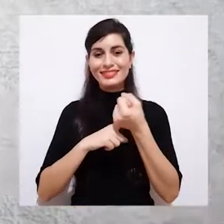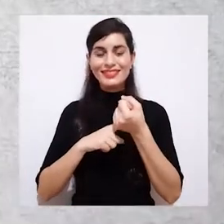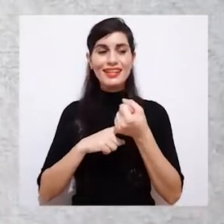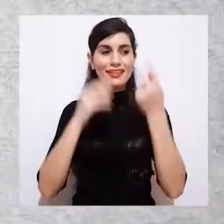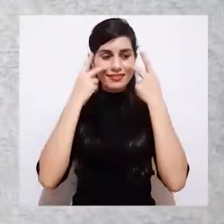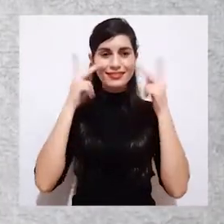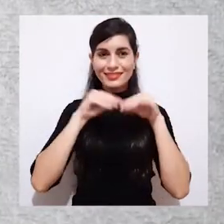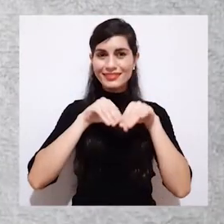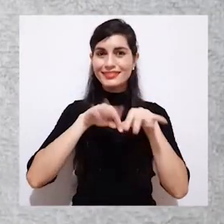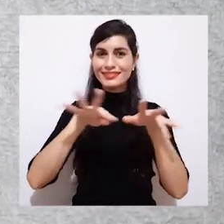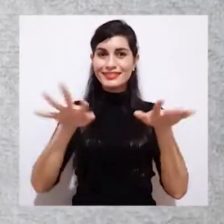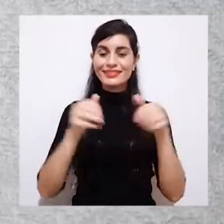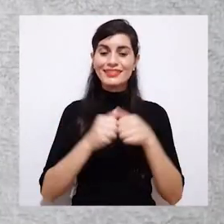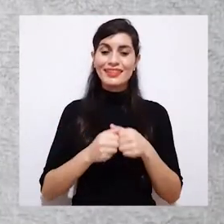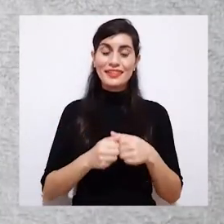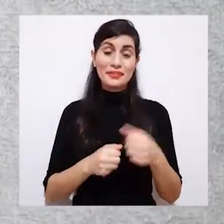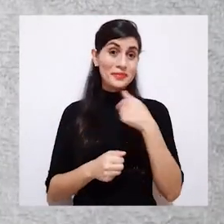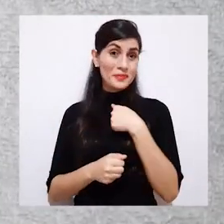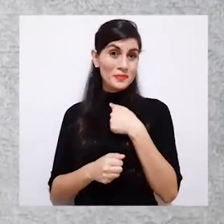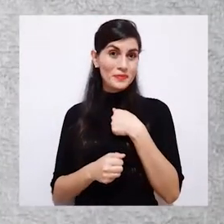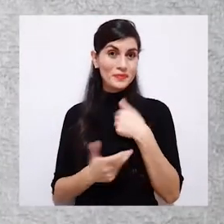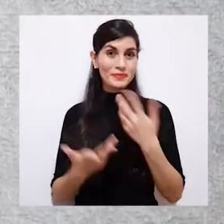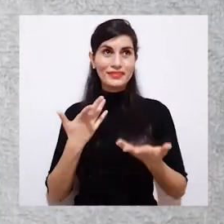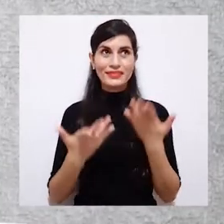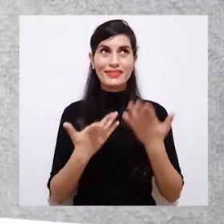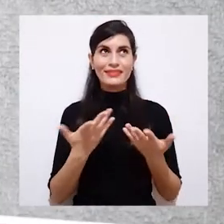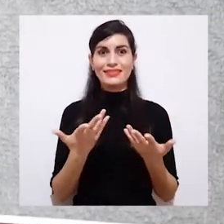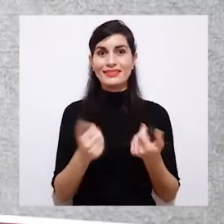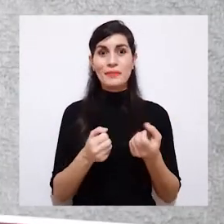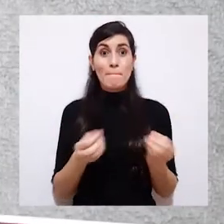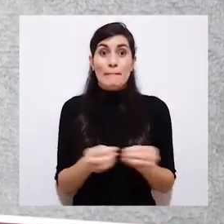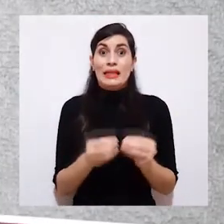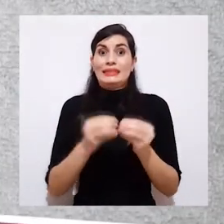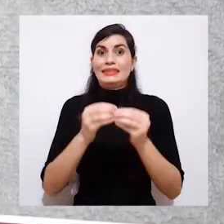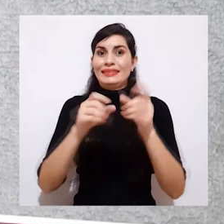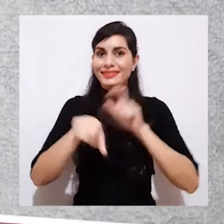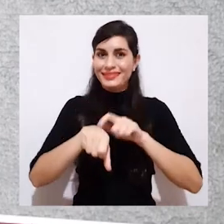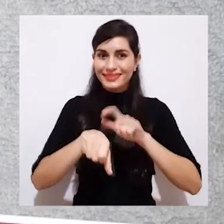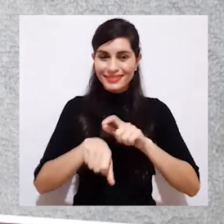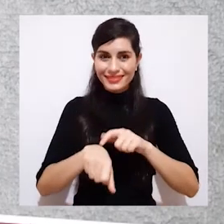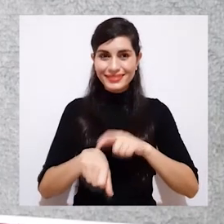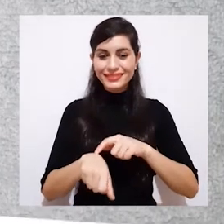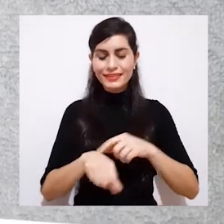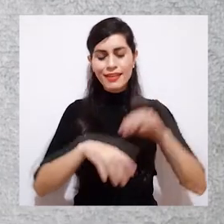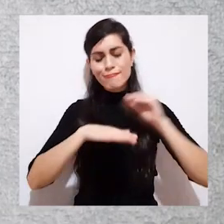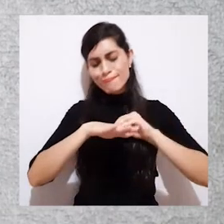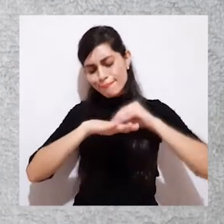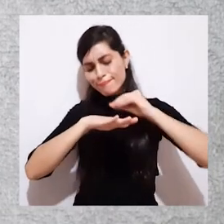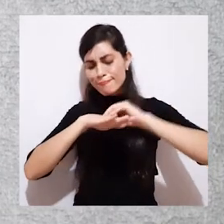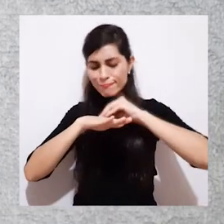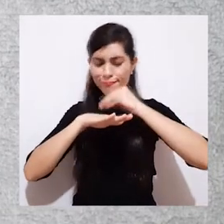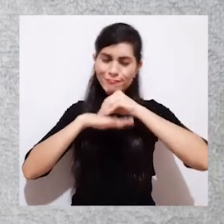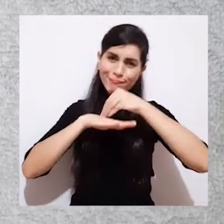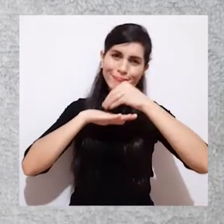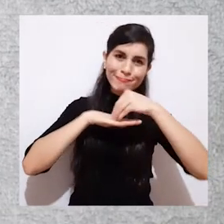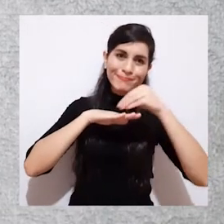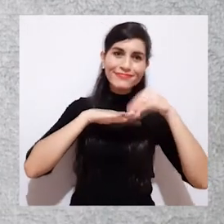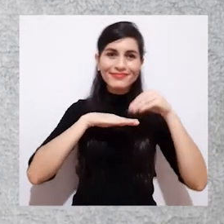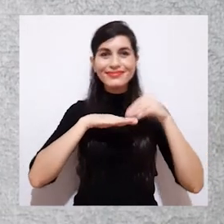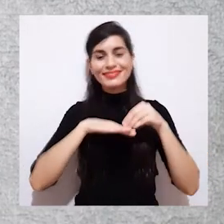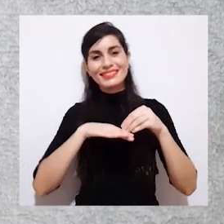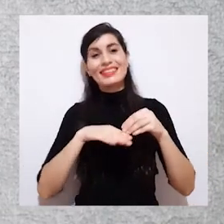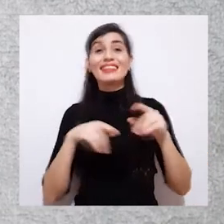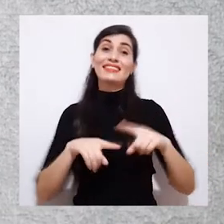recreaciones. Y bueno, yo me podría llevar casi que un poco más de tiempo dándole un poco más de detalle, ¿verdad? Pero